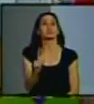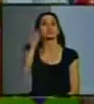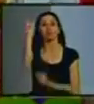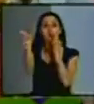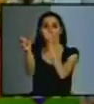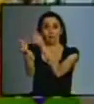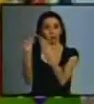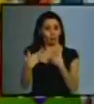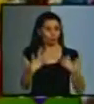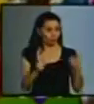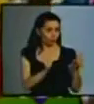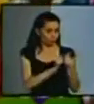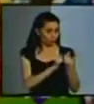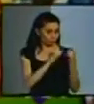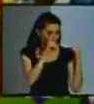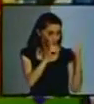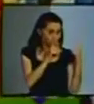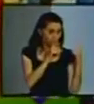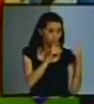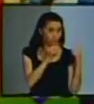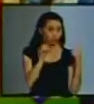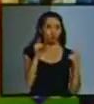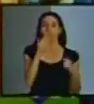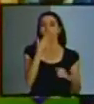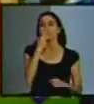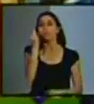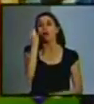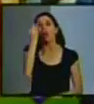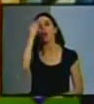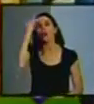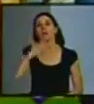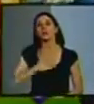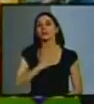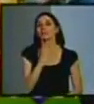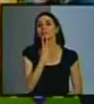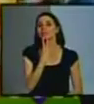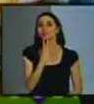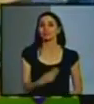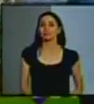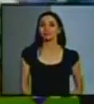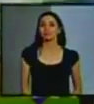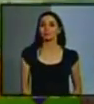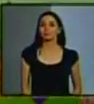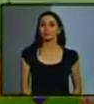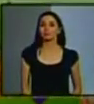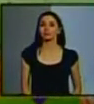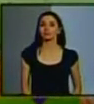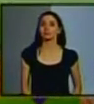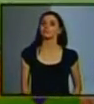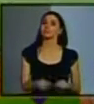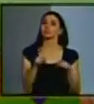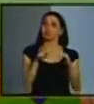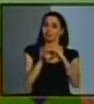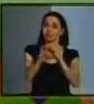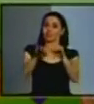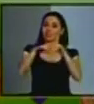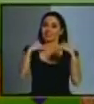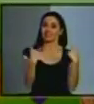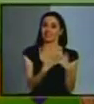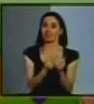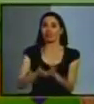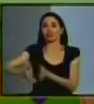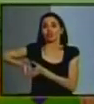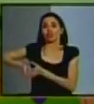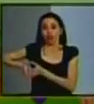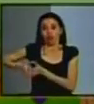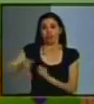Él me ofreció sacarme una foto con él. Fue el mejor día de mi vida. Estamos al interior del estadio Soccer